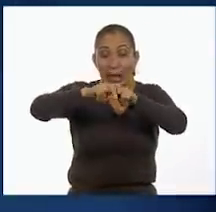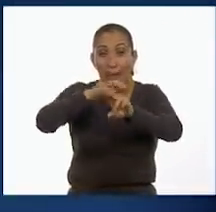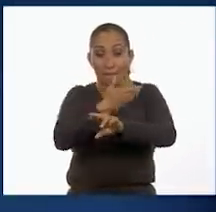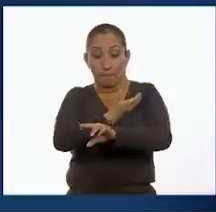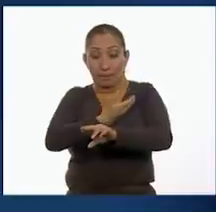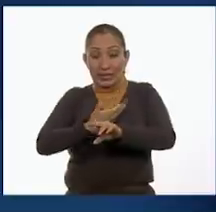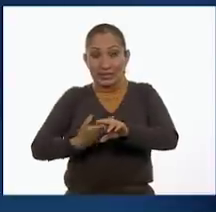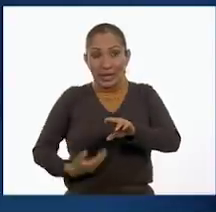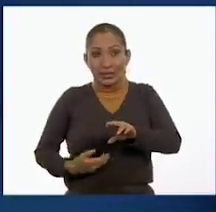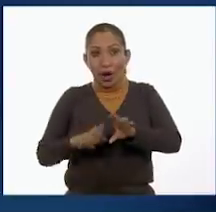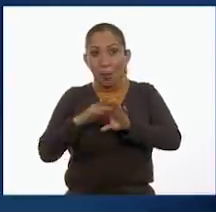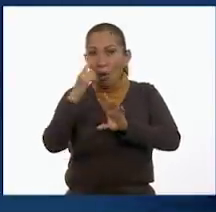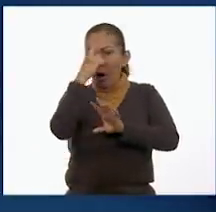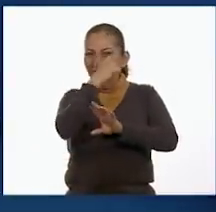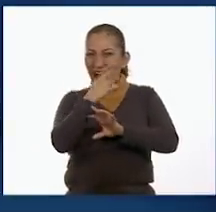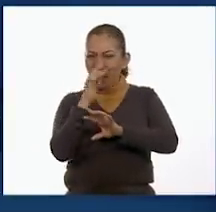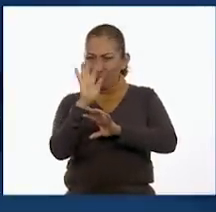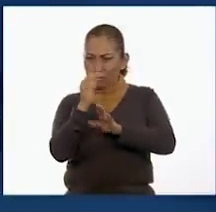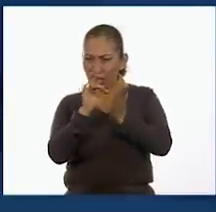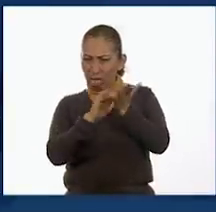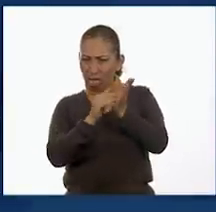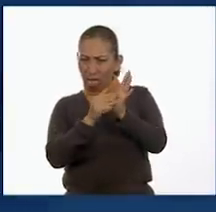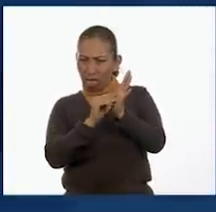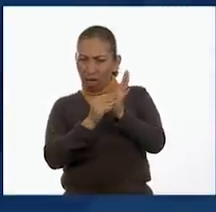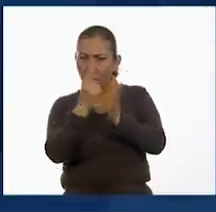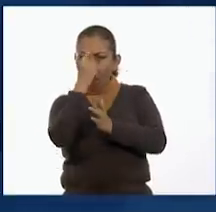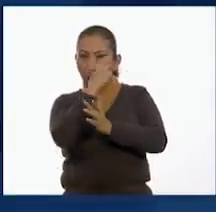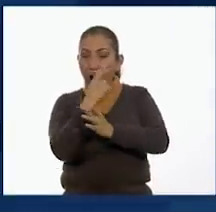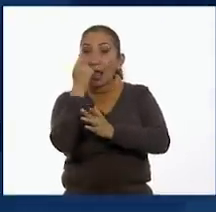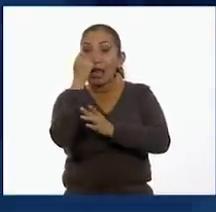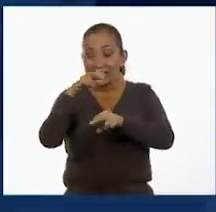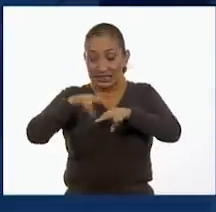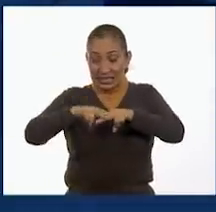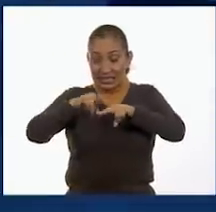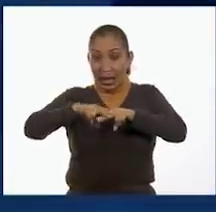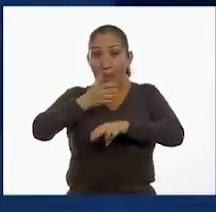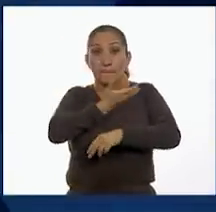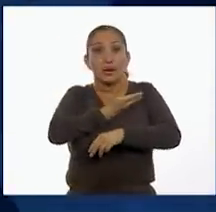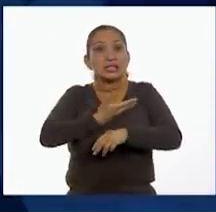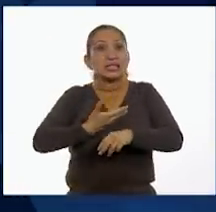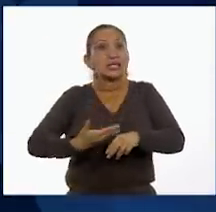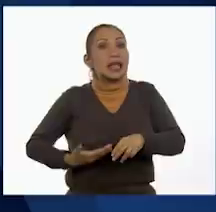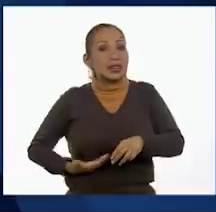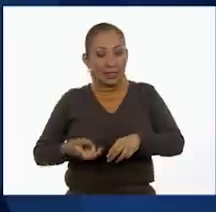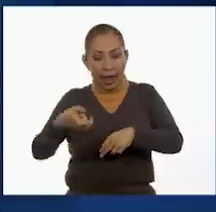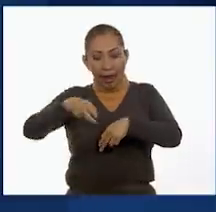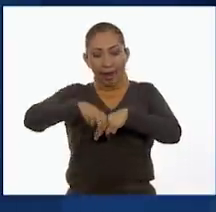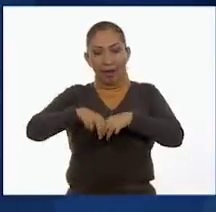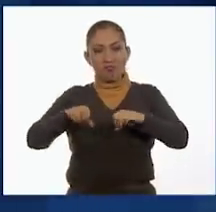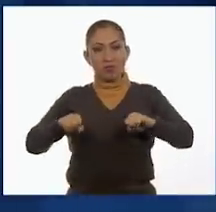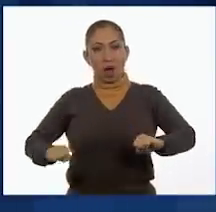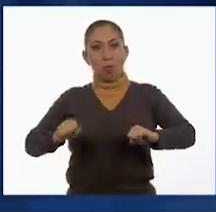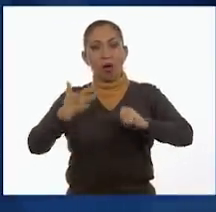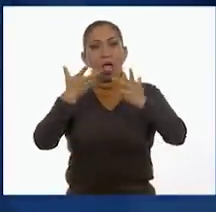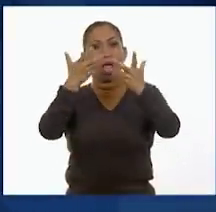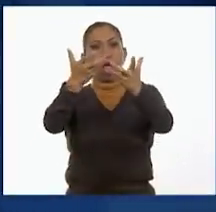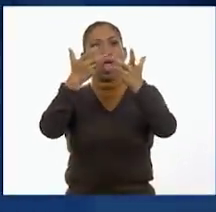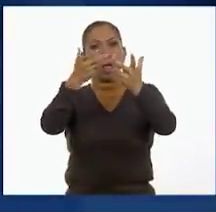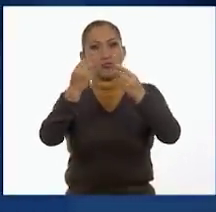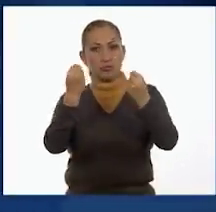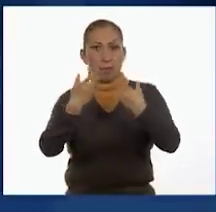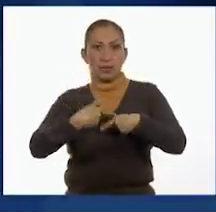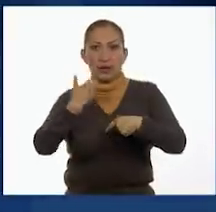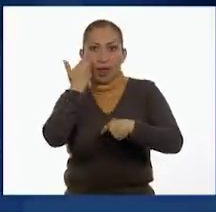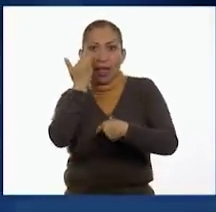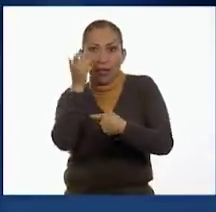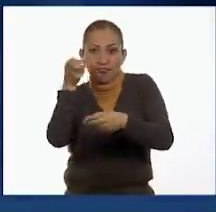¿no? Que tiene como una cara, porque lo que está representando es esta silla presidencial que se ve como lo más deseado, ¿no? Y